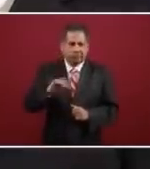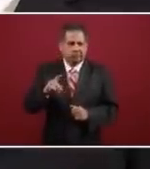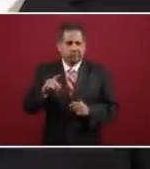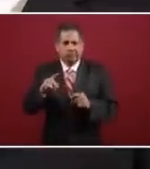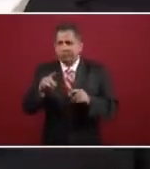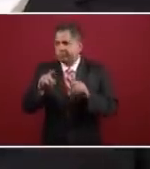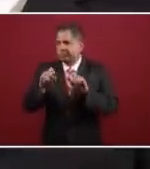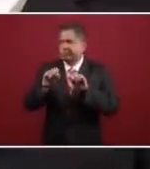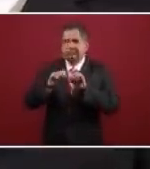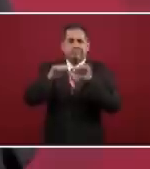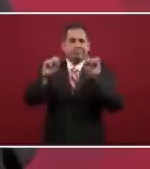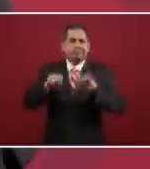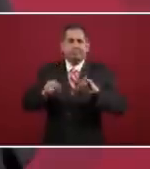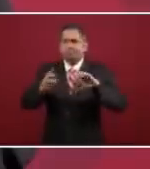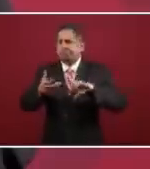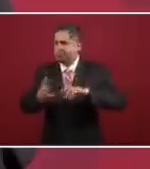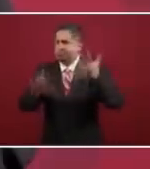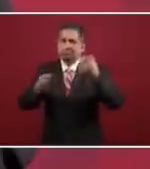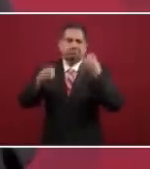sistemas.